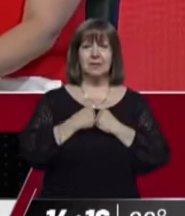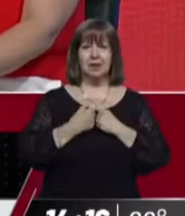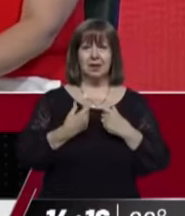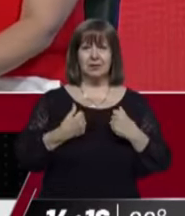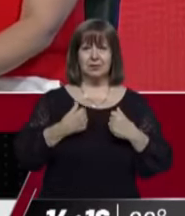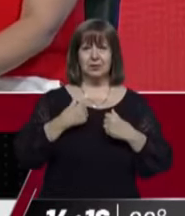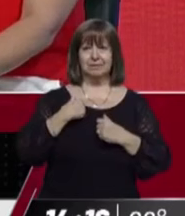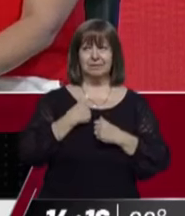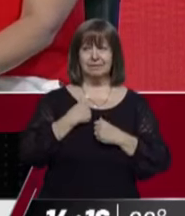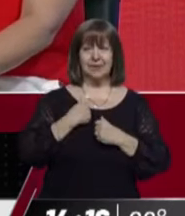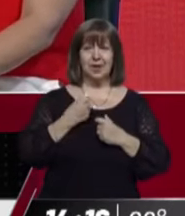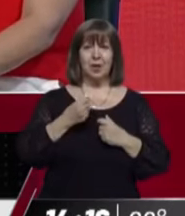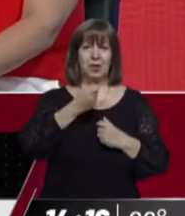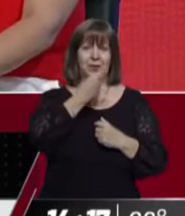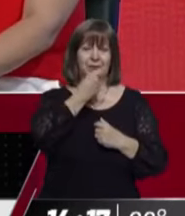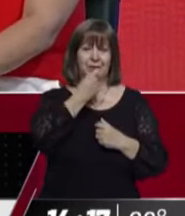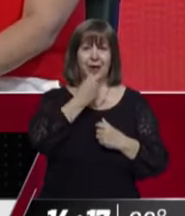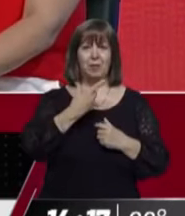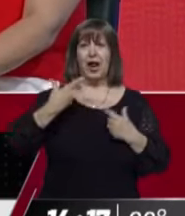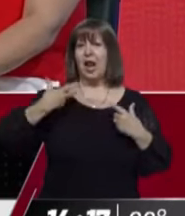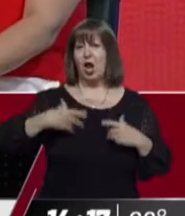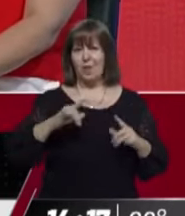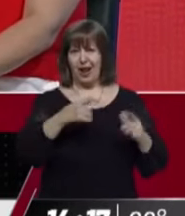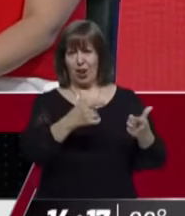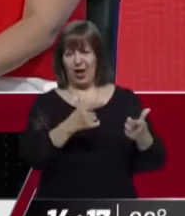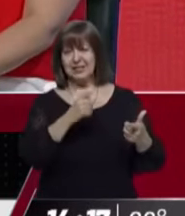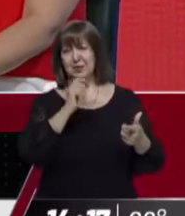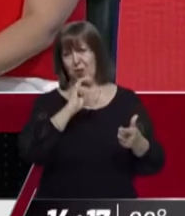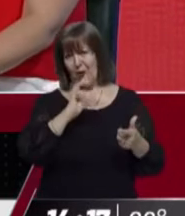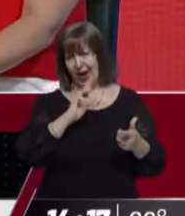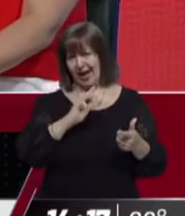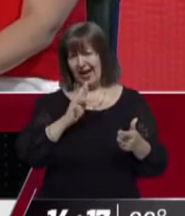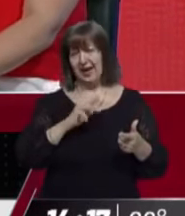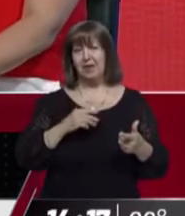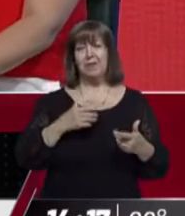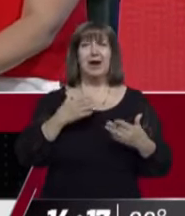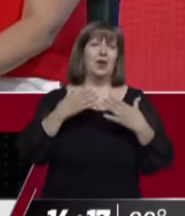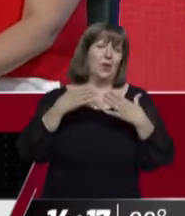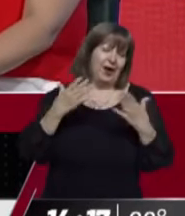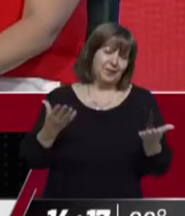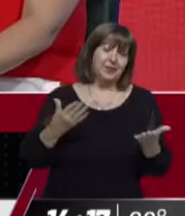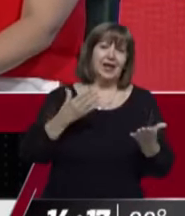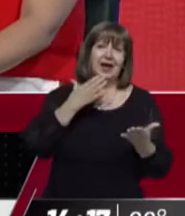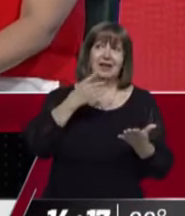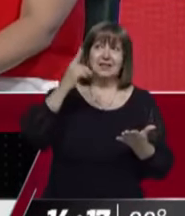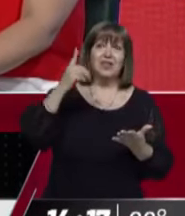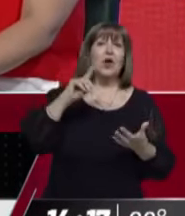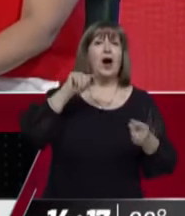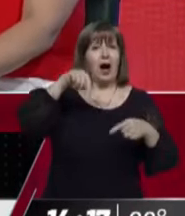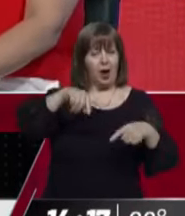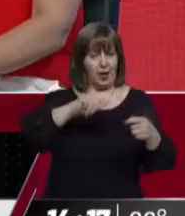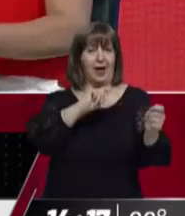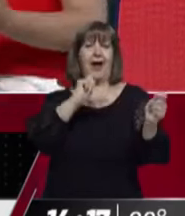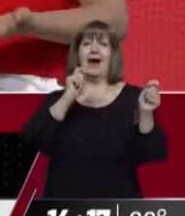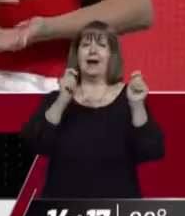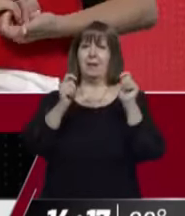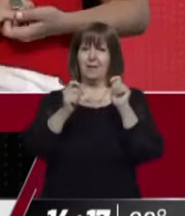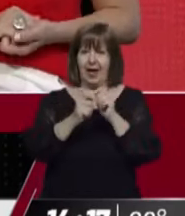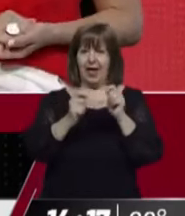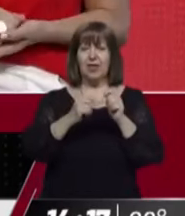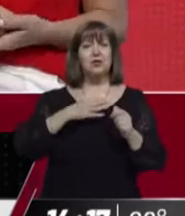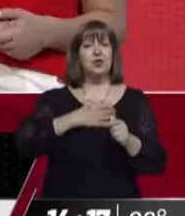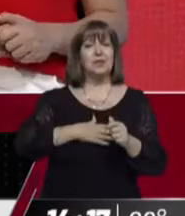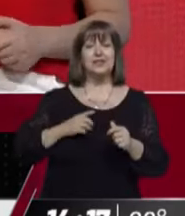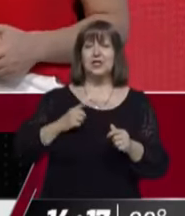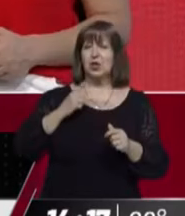un partido de fútbol, porque no era normal ver una mujer. Pero bueno, gracias a Dios ha cambiado y para mí es un